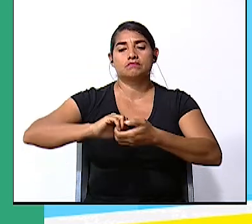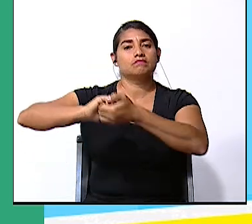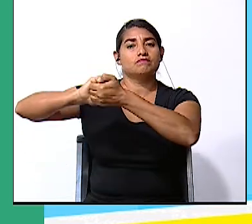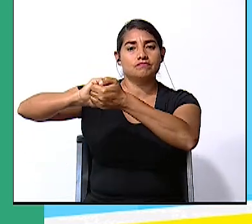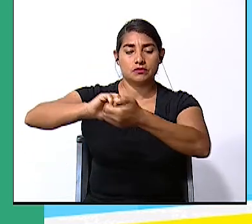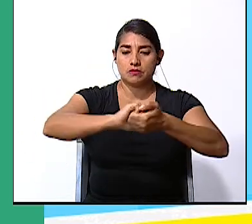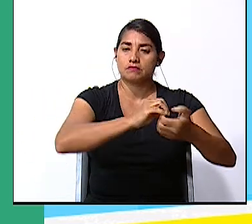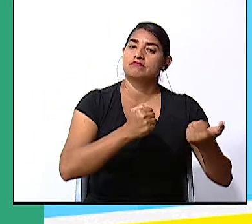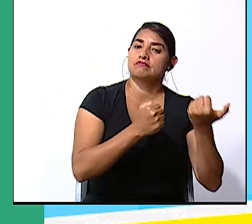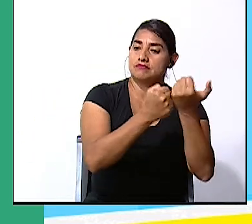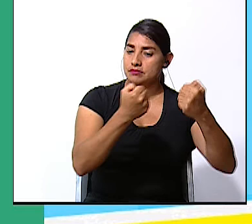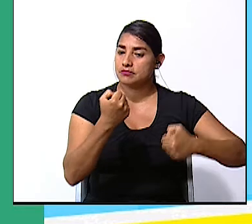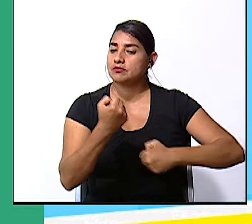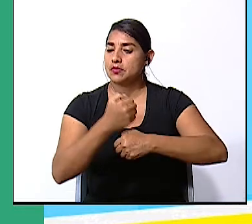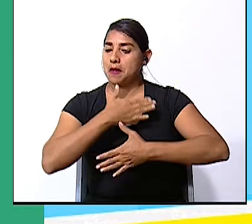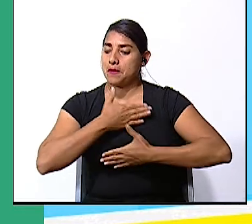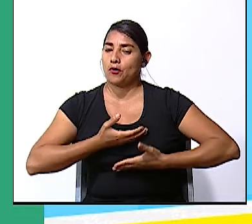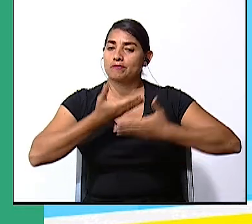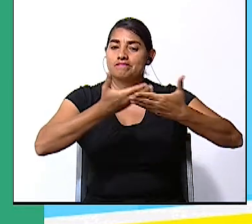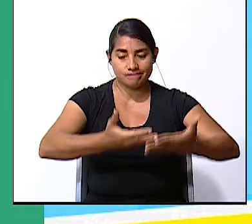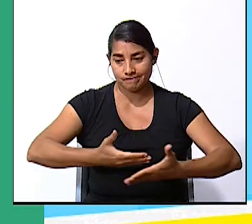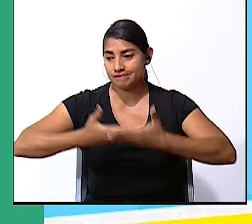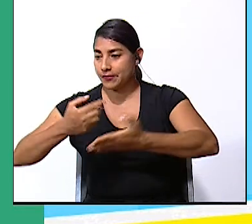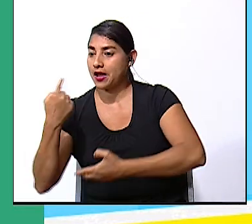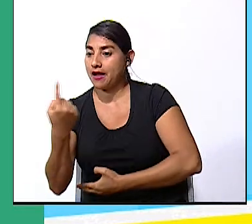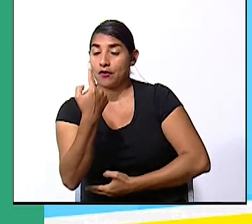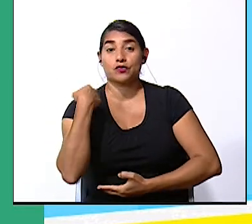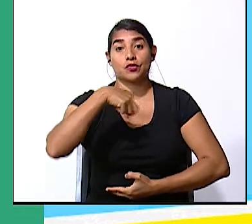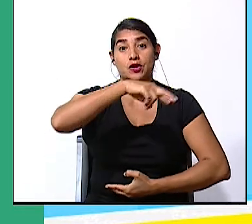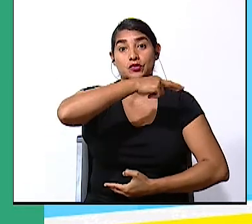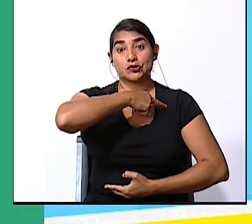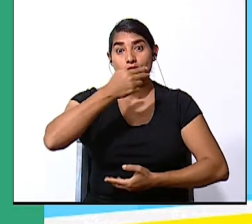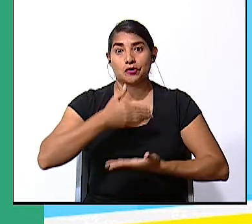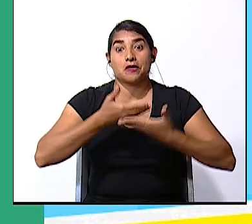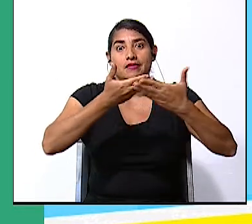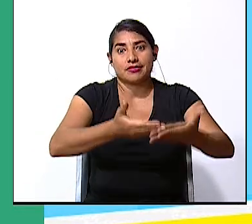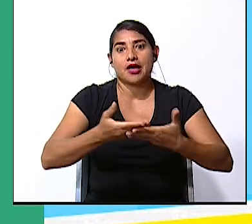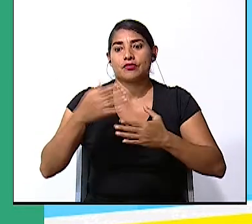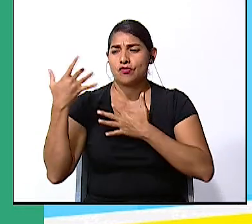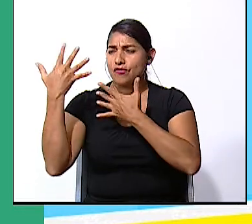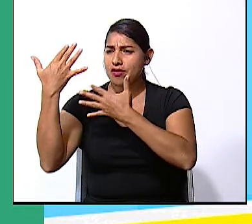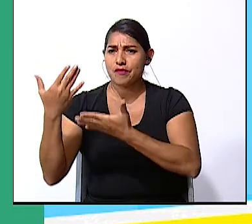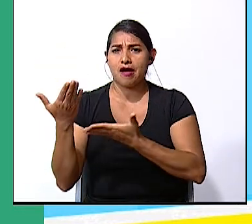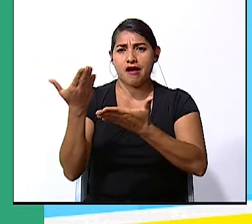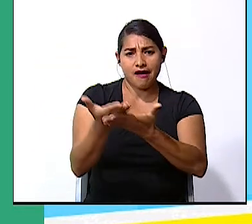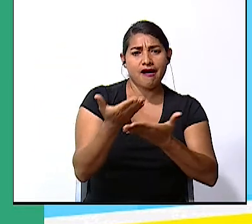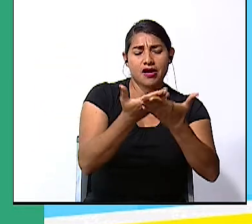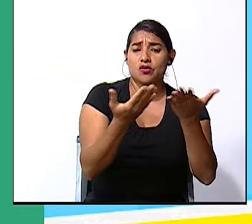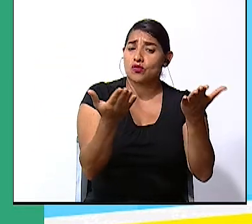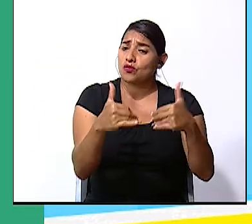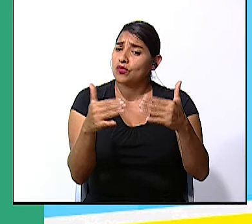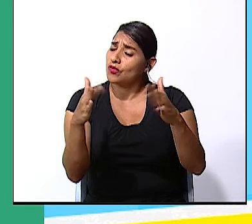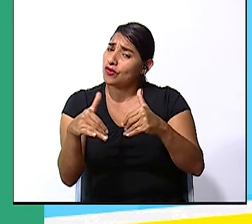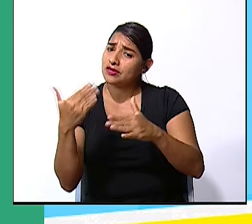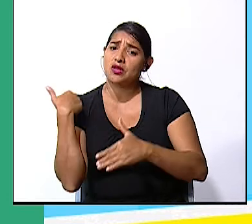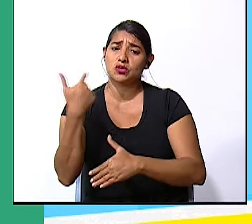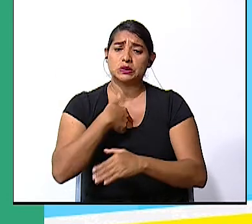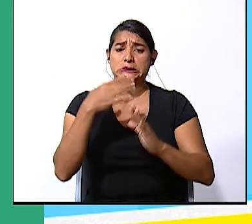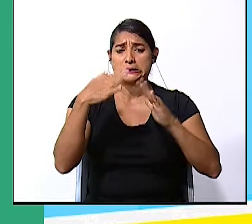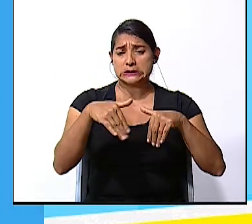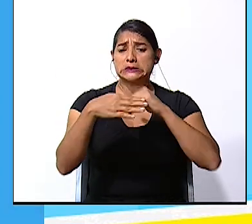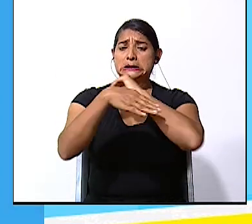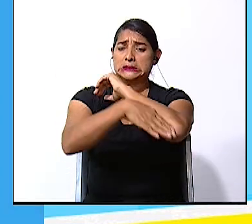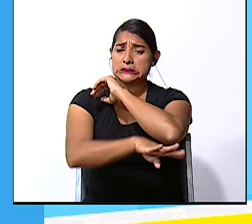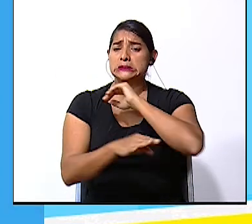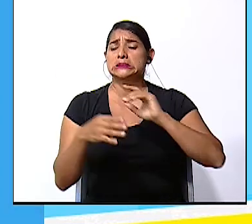es decir, entregando lo mejor que tenemos cada uno de nosotros, brindando esperanza a los que menos tienen, a los menos